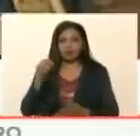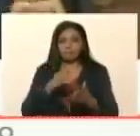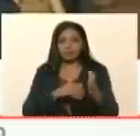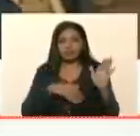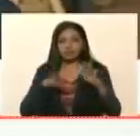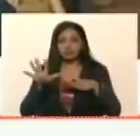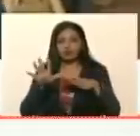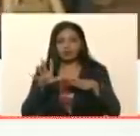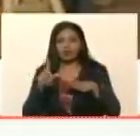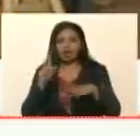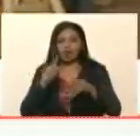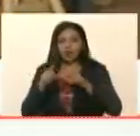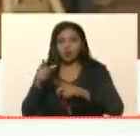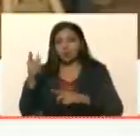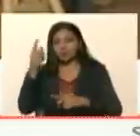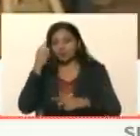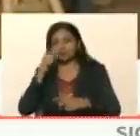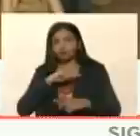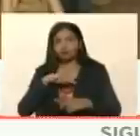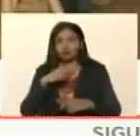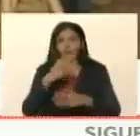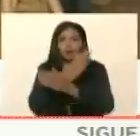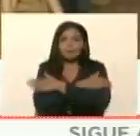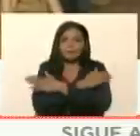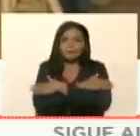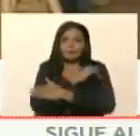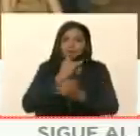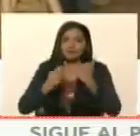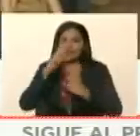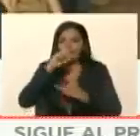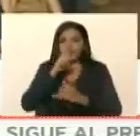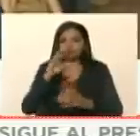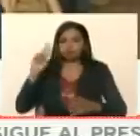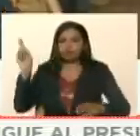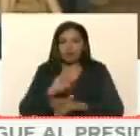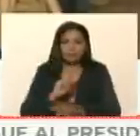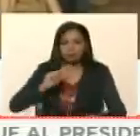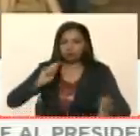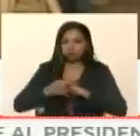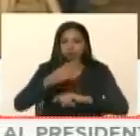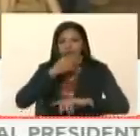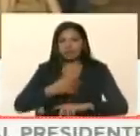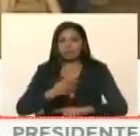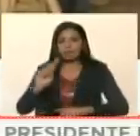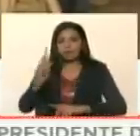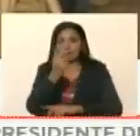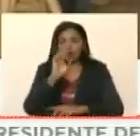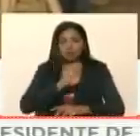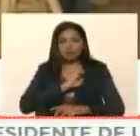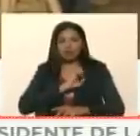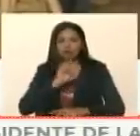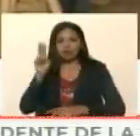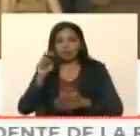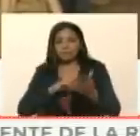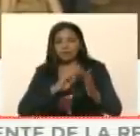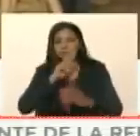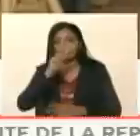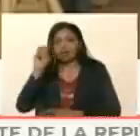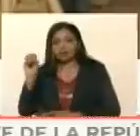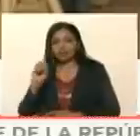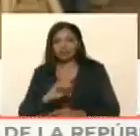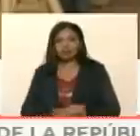2019. Dentro de unos días nos estamos dando el abrazo de fin de año. Dentro de unos días llega el primero de enero de 2020.